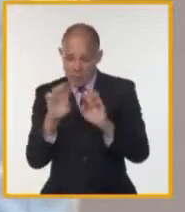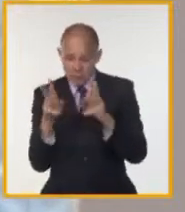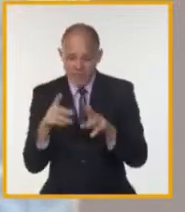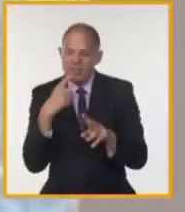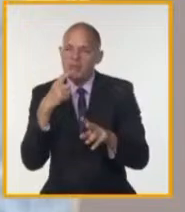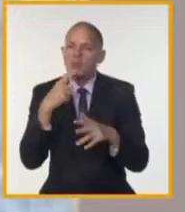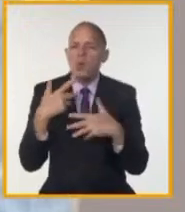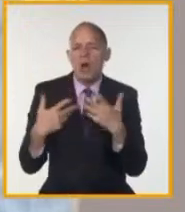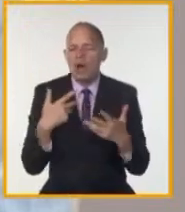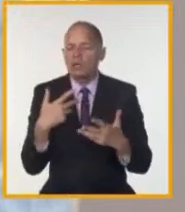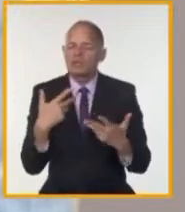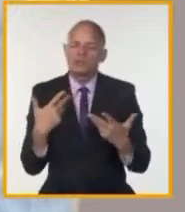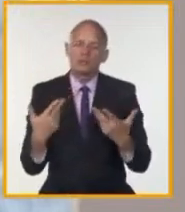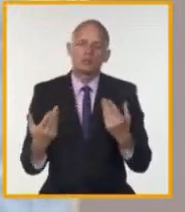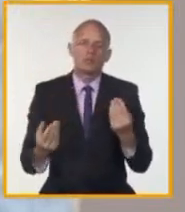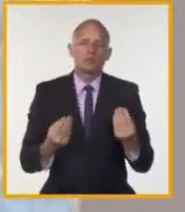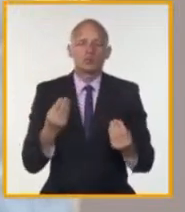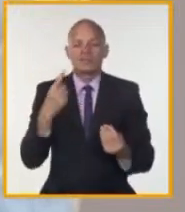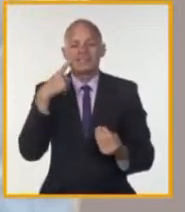es precisamente